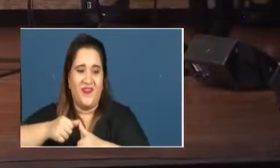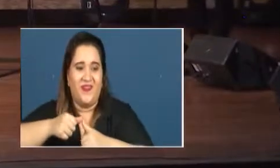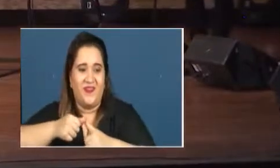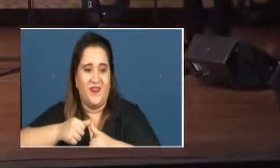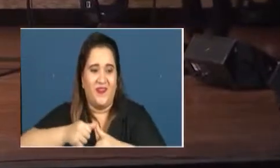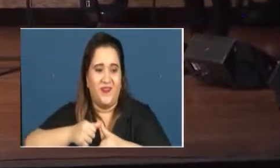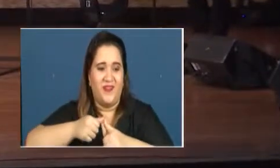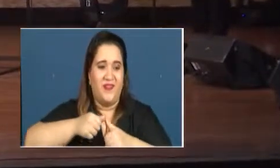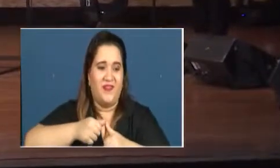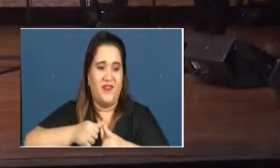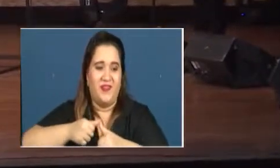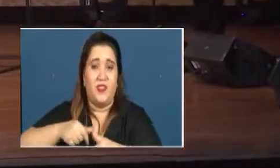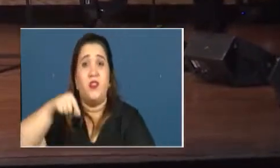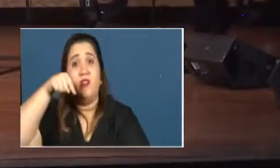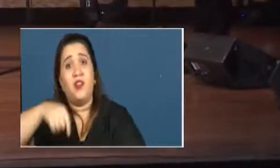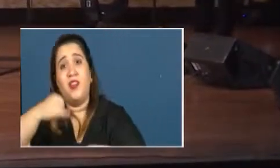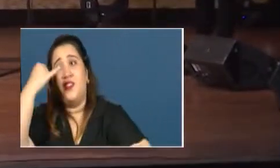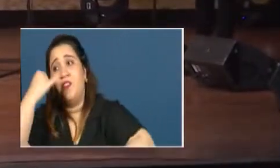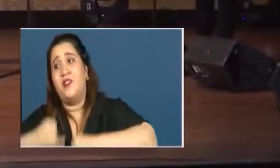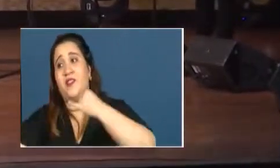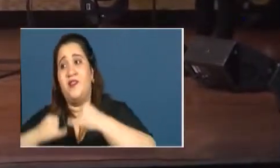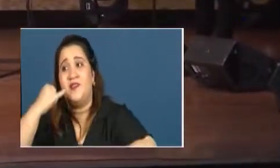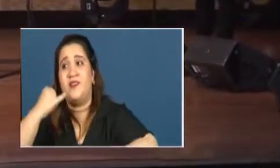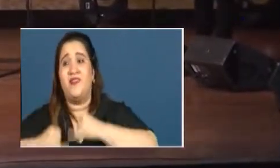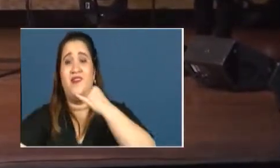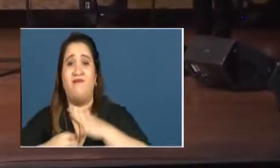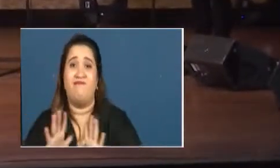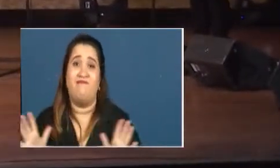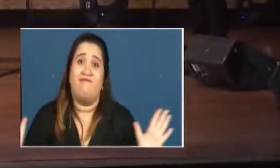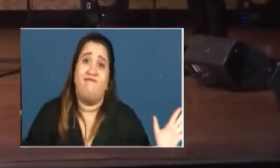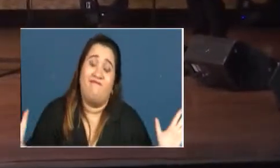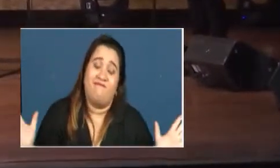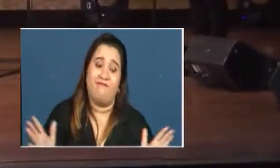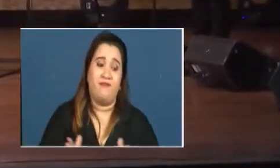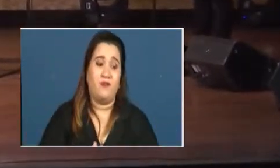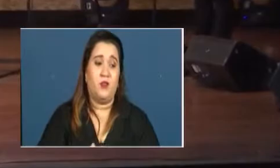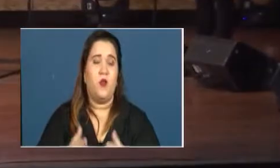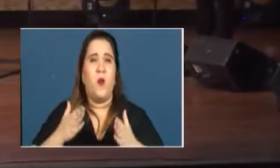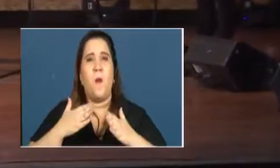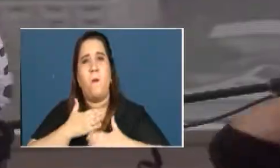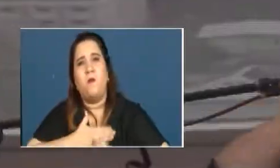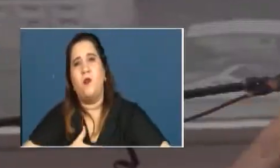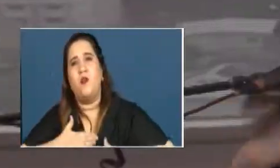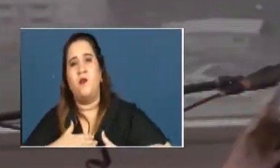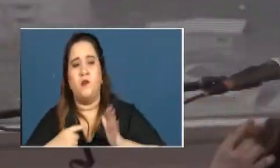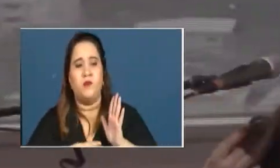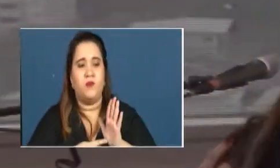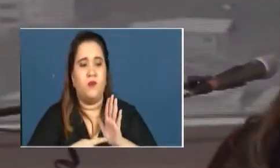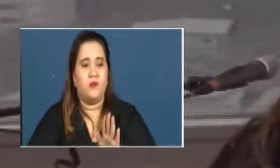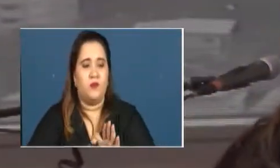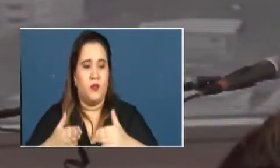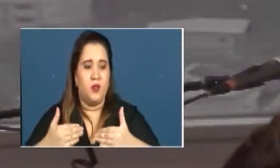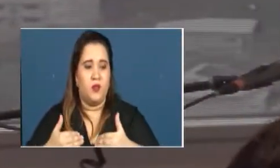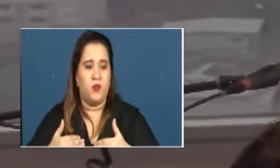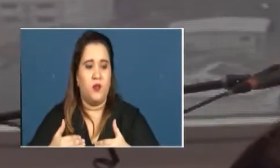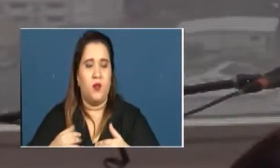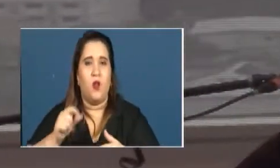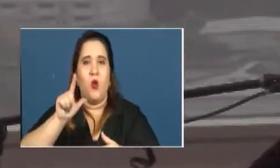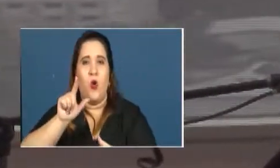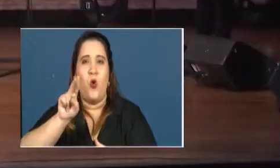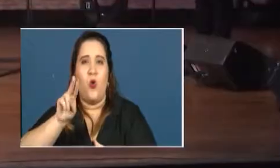que esto tiene que acabar. Así mismo es. Panamá, ha sido un placer haber tenido a